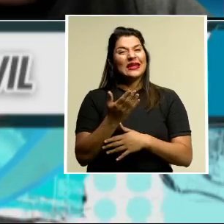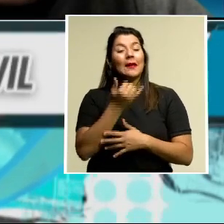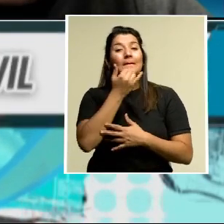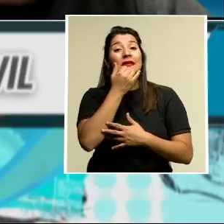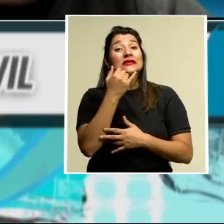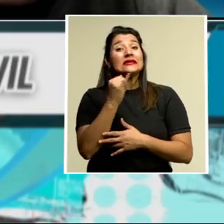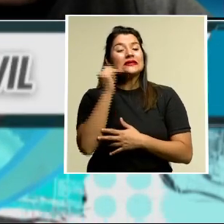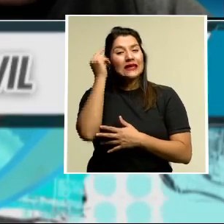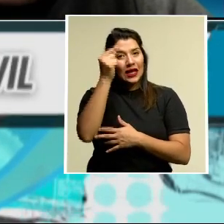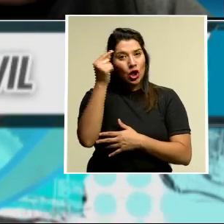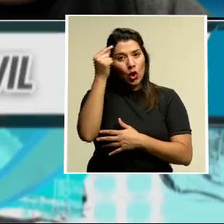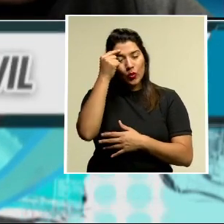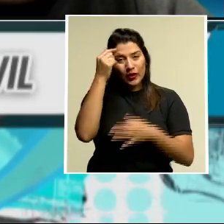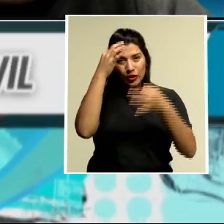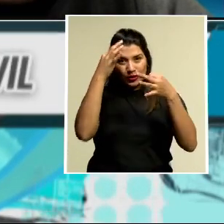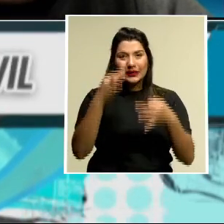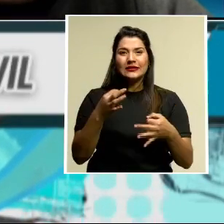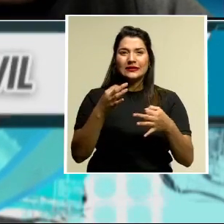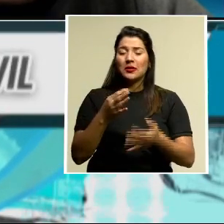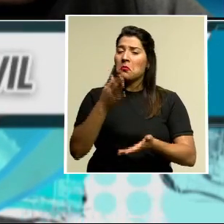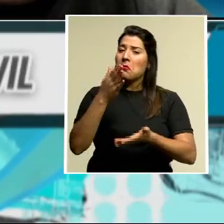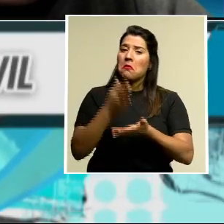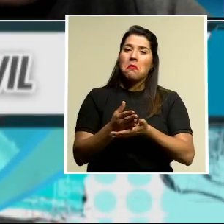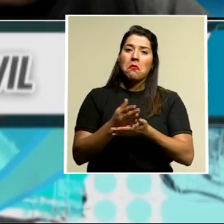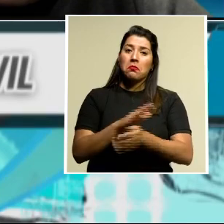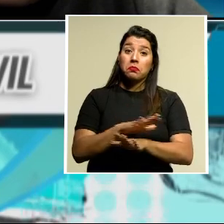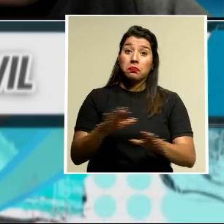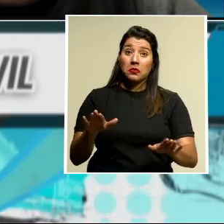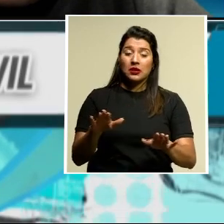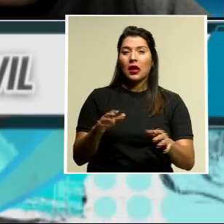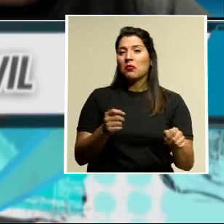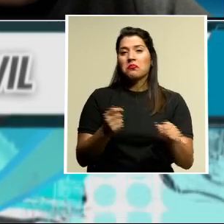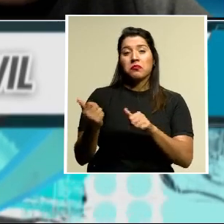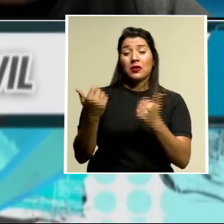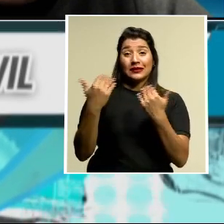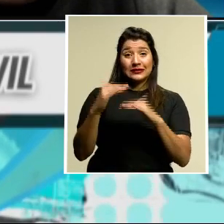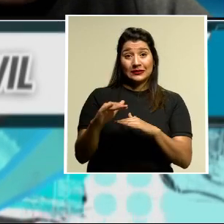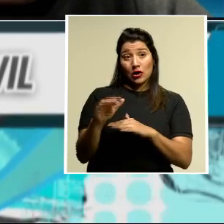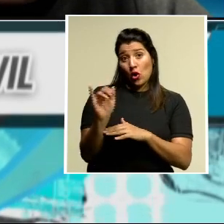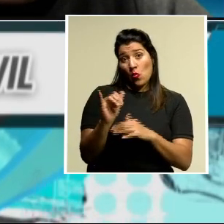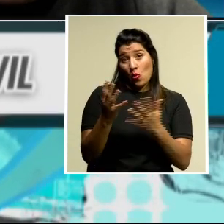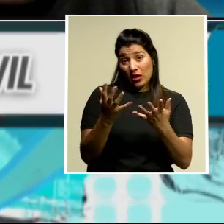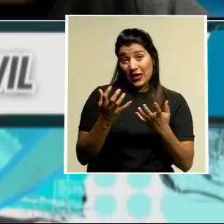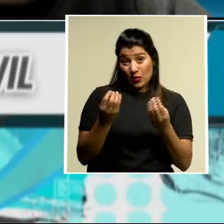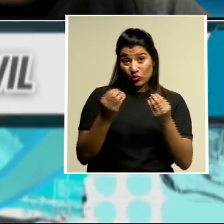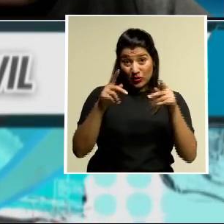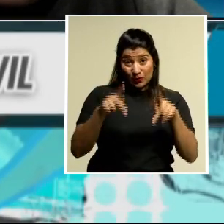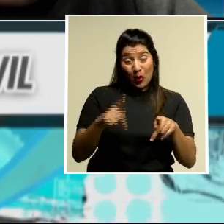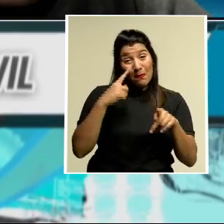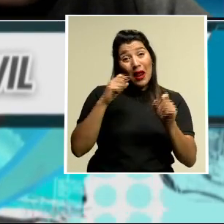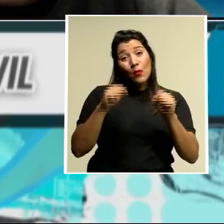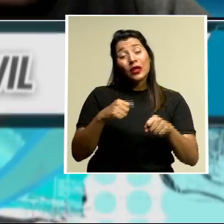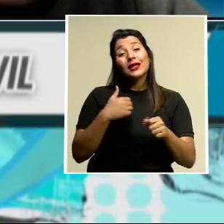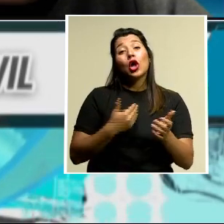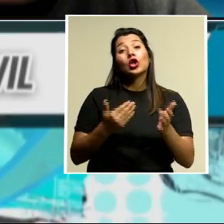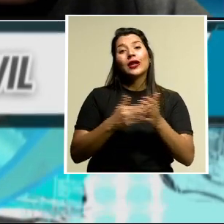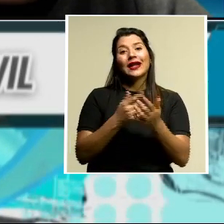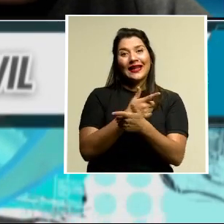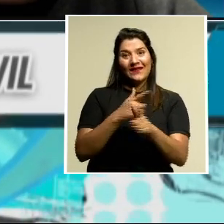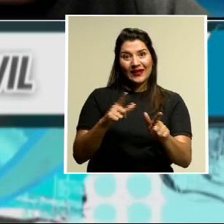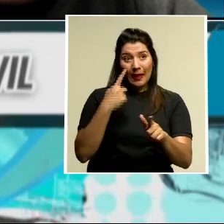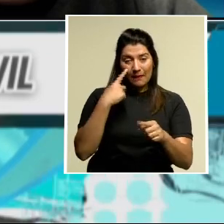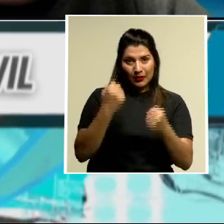las siguientes semanas, como el ingreso y movimiento de las variantes del virus. Hasta el